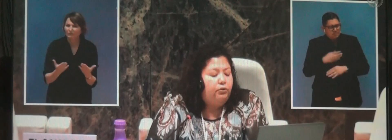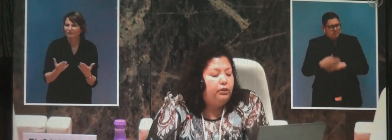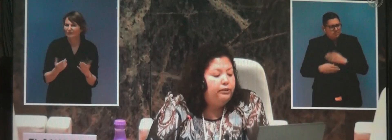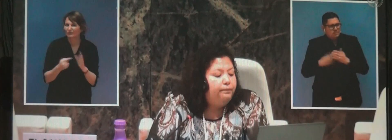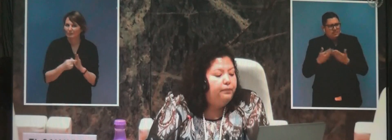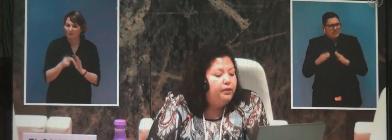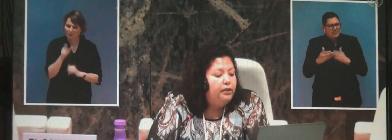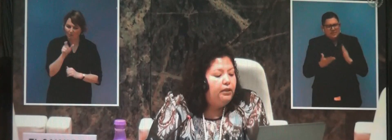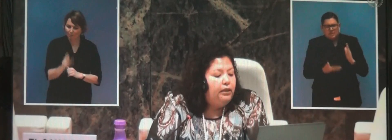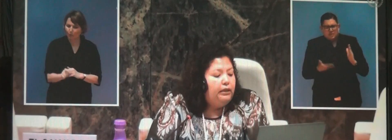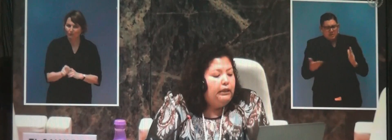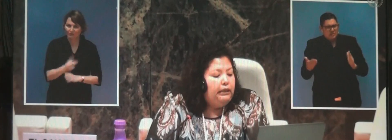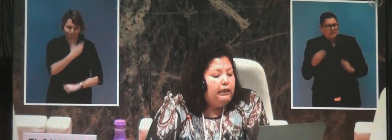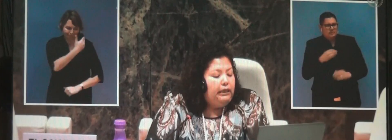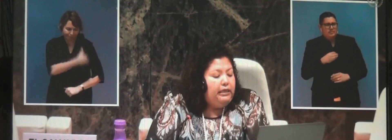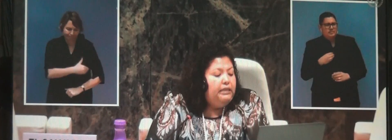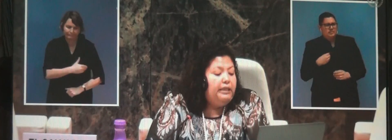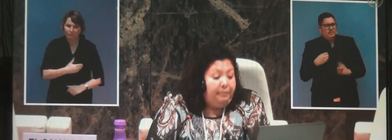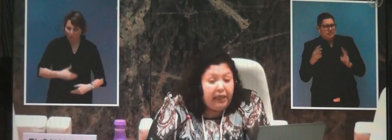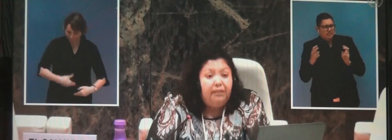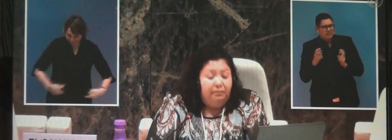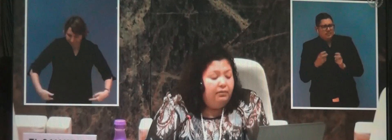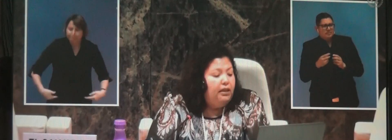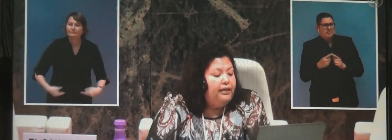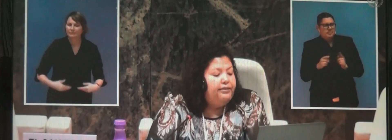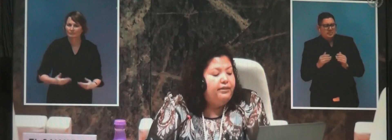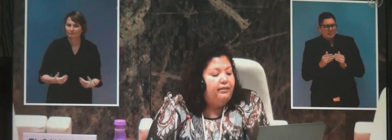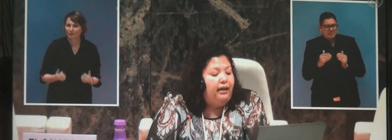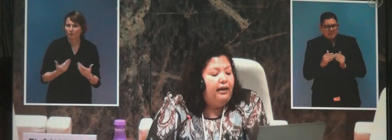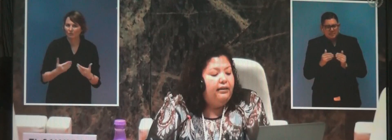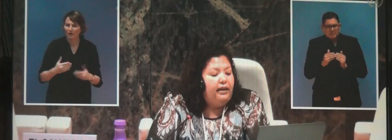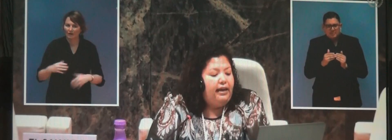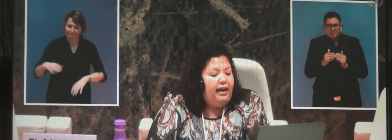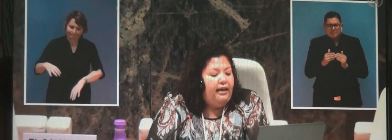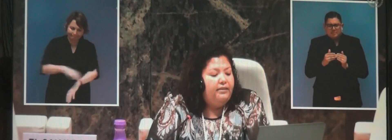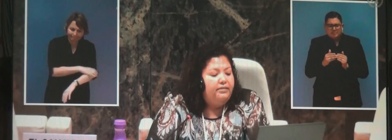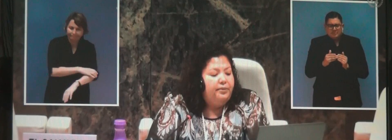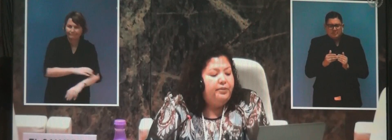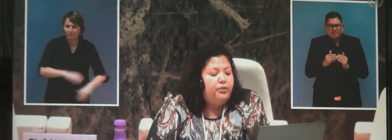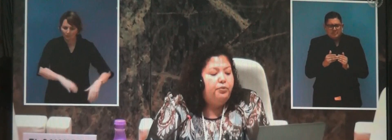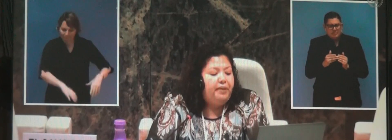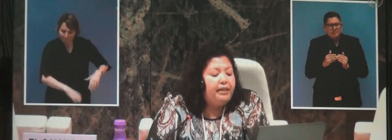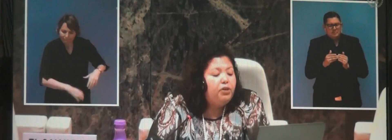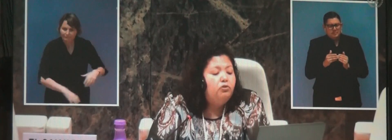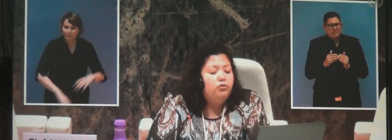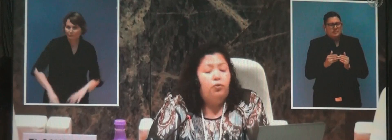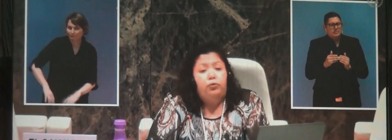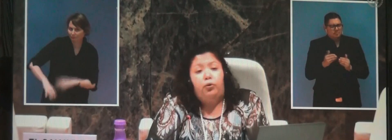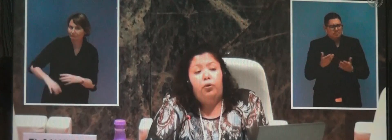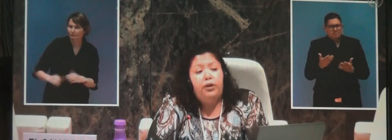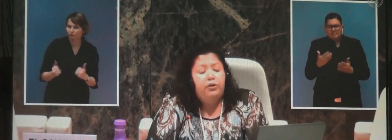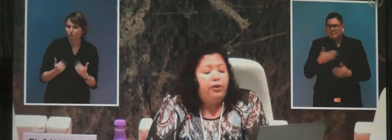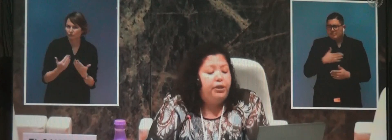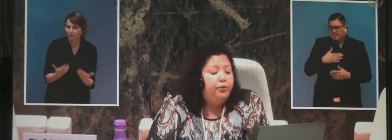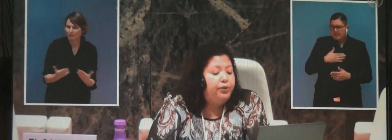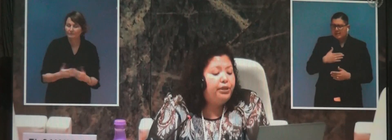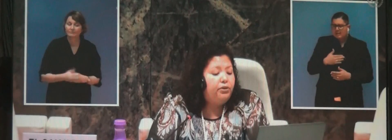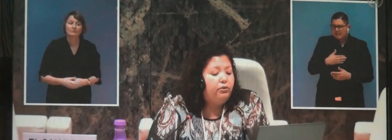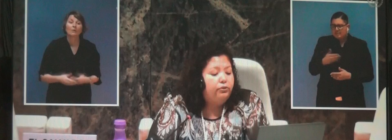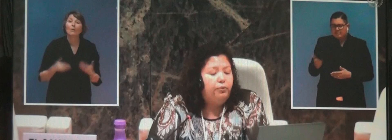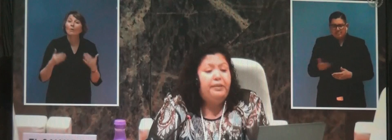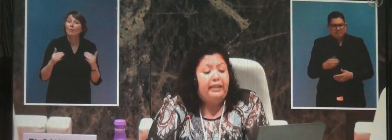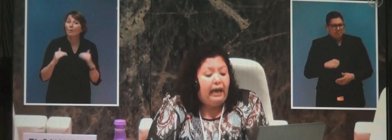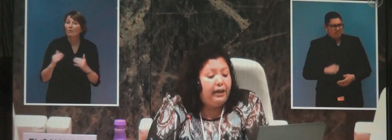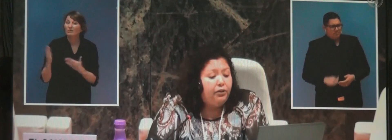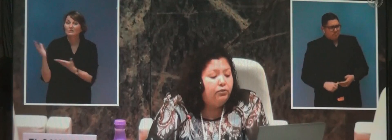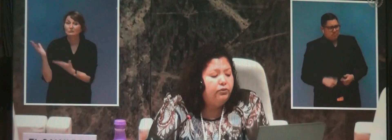entre otras. Y también resaltar que hay servicios médicos, odontológicos,